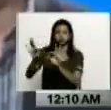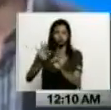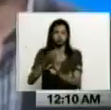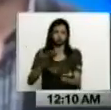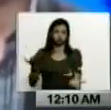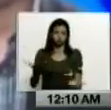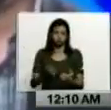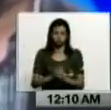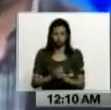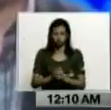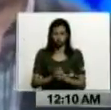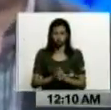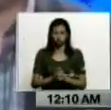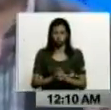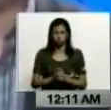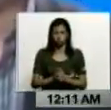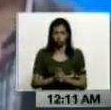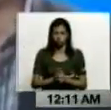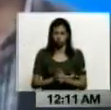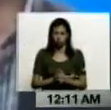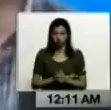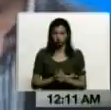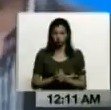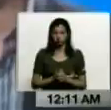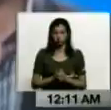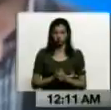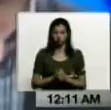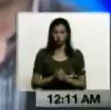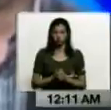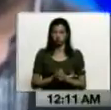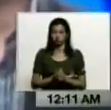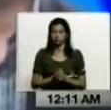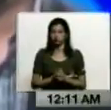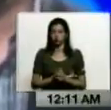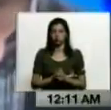elija maruana no meto nada